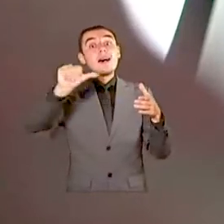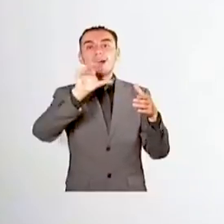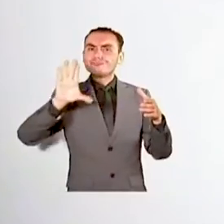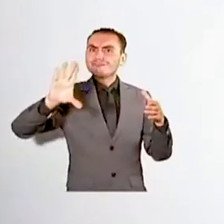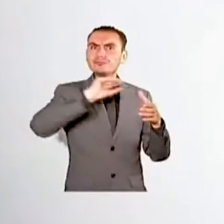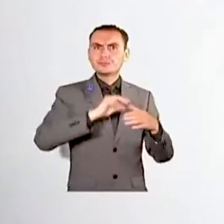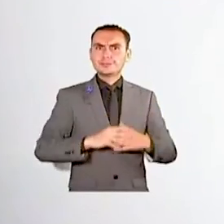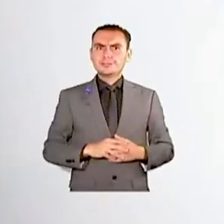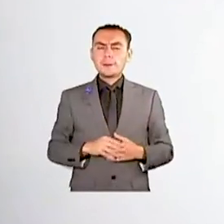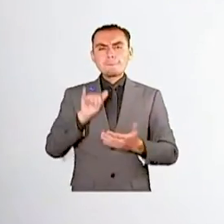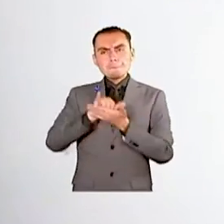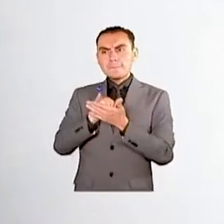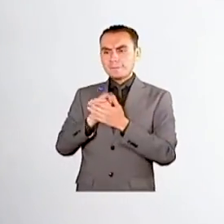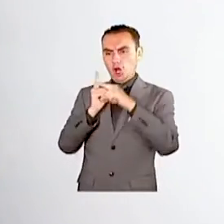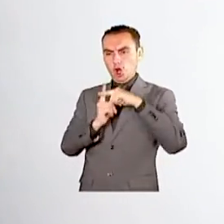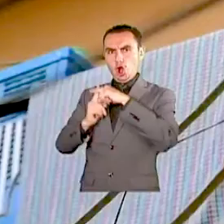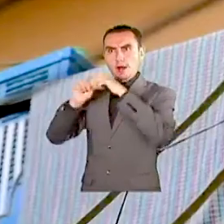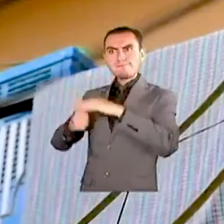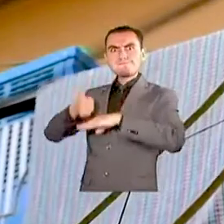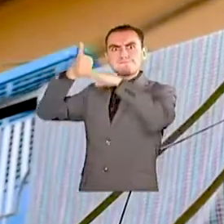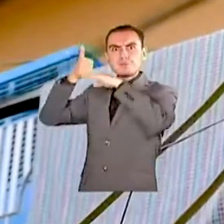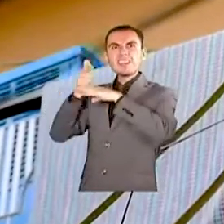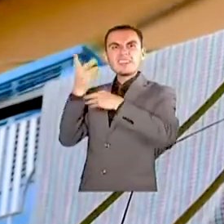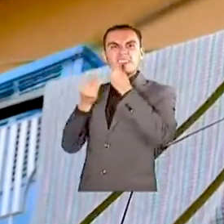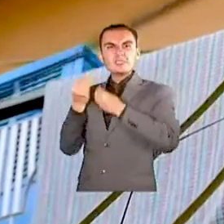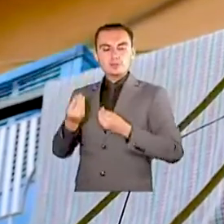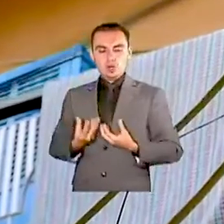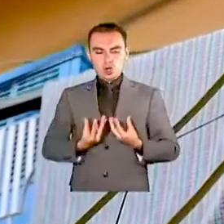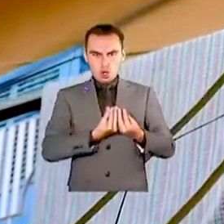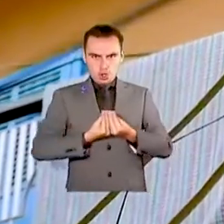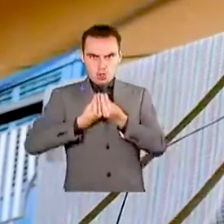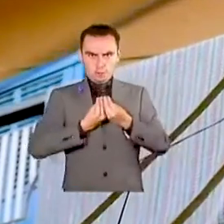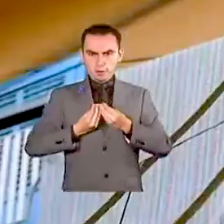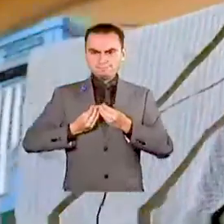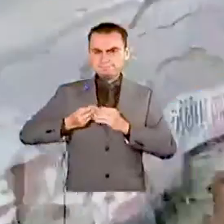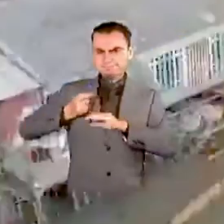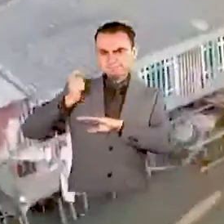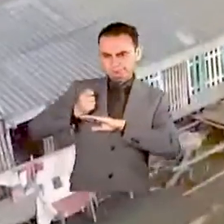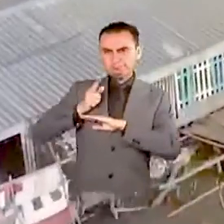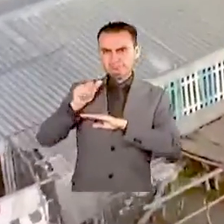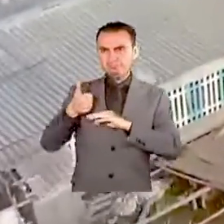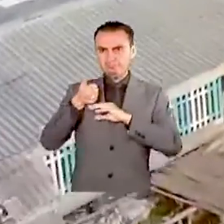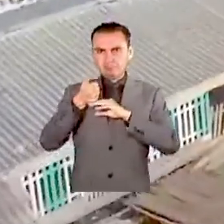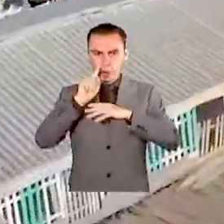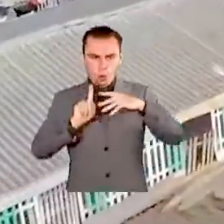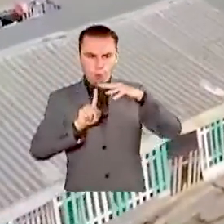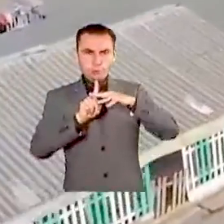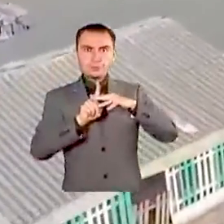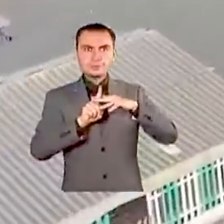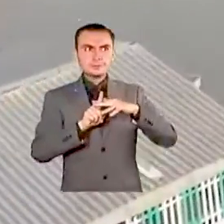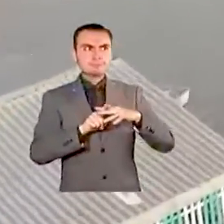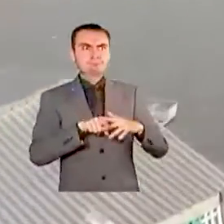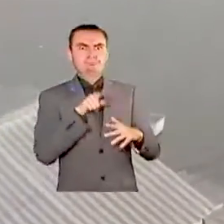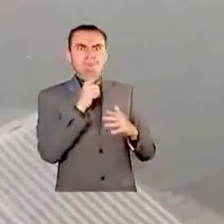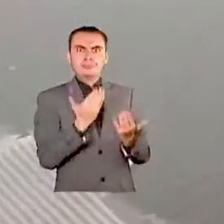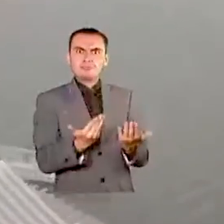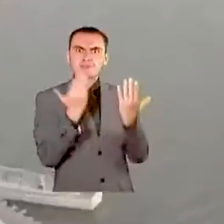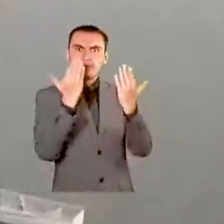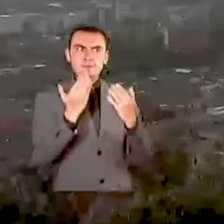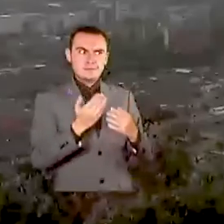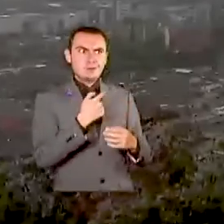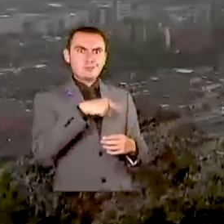General de la Nación, se creó la Coordinación Nacional de Intervención Penal, una gran apuesta, que nos ha permitido incidir de